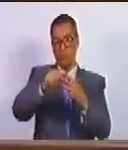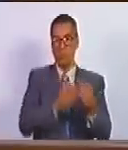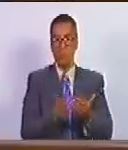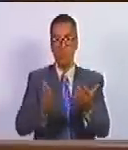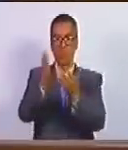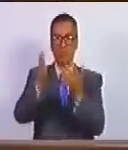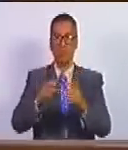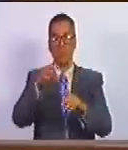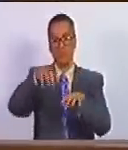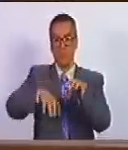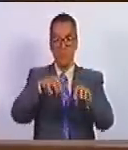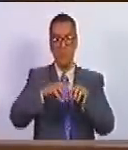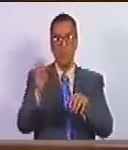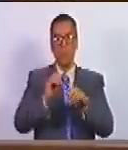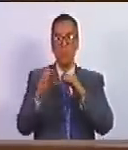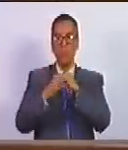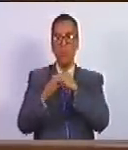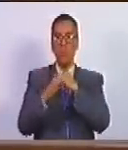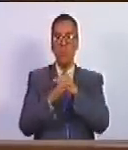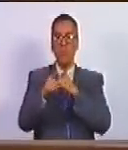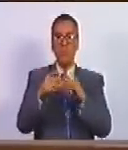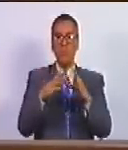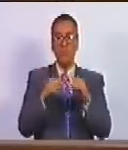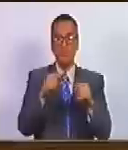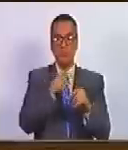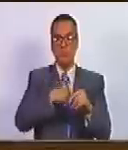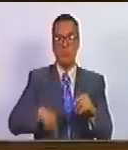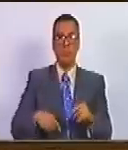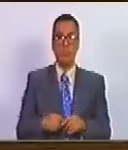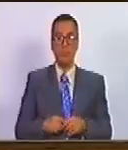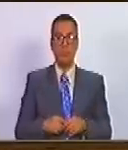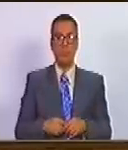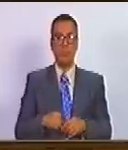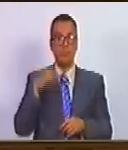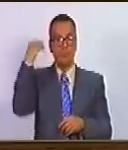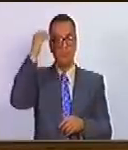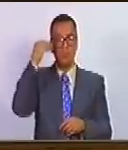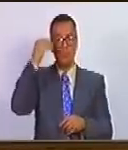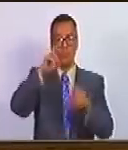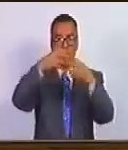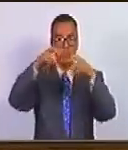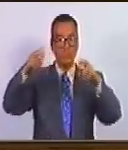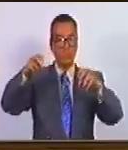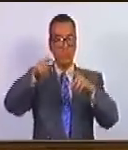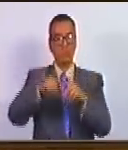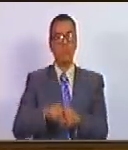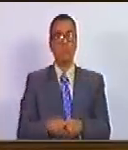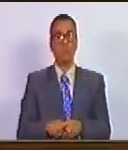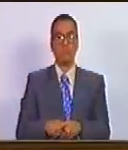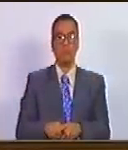servicios estatales o municipales. Es todo, ciudadano presidente. En consideración el epígrafe.